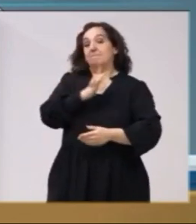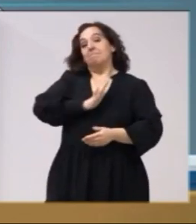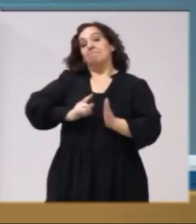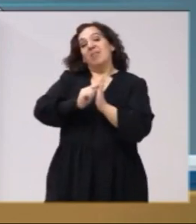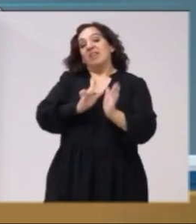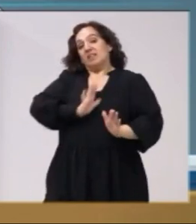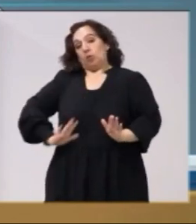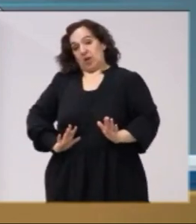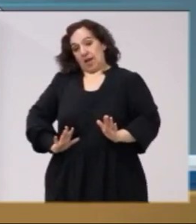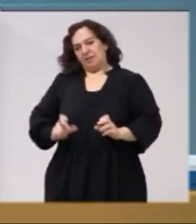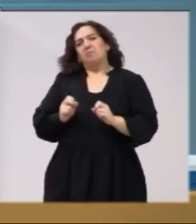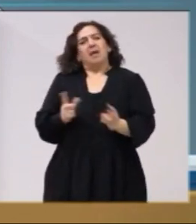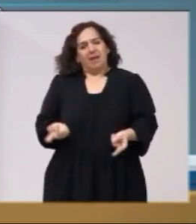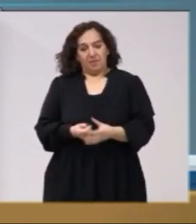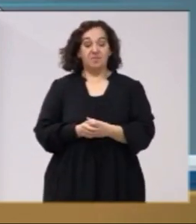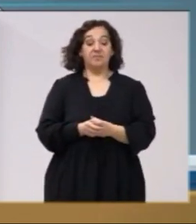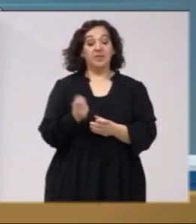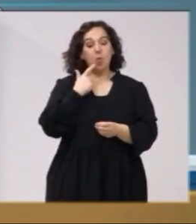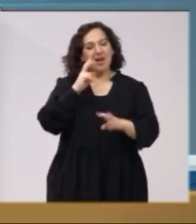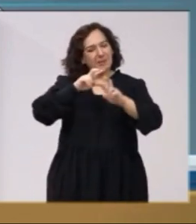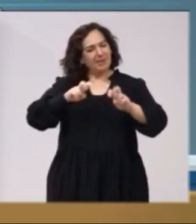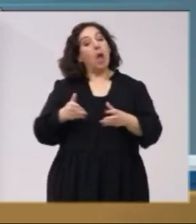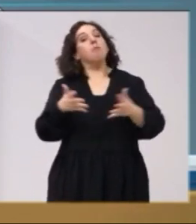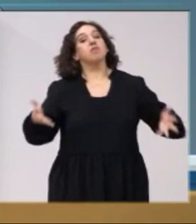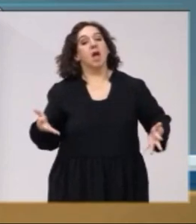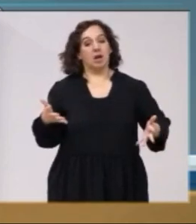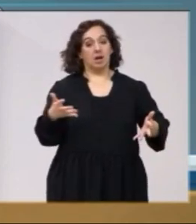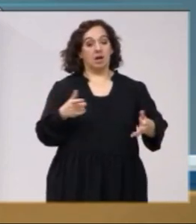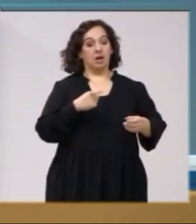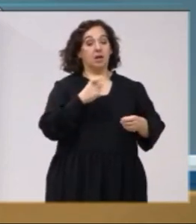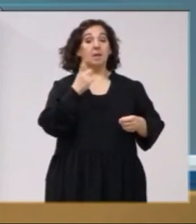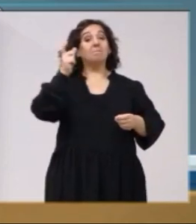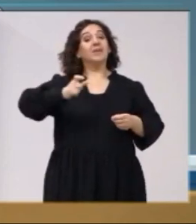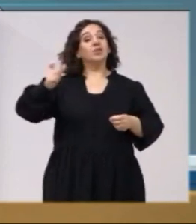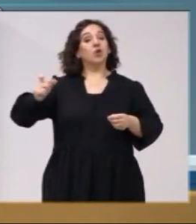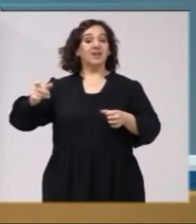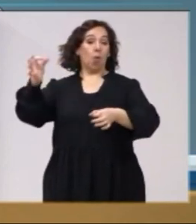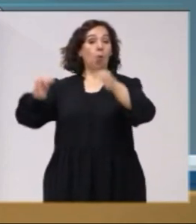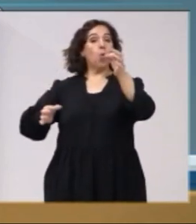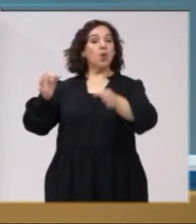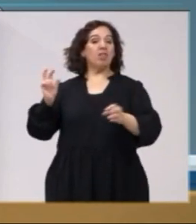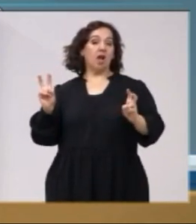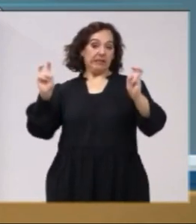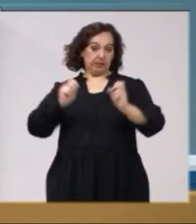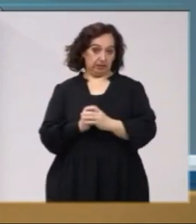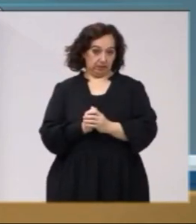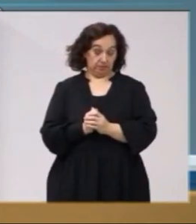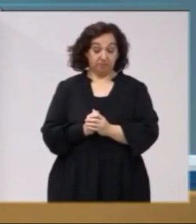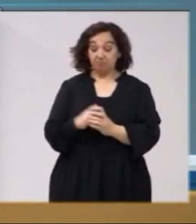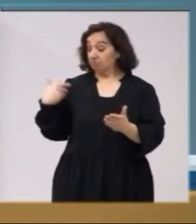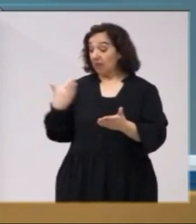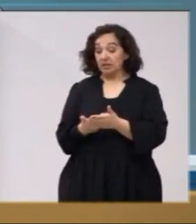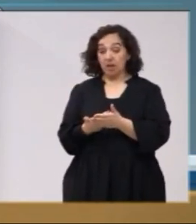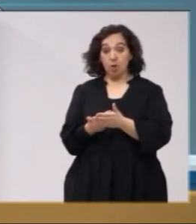para ampliar la investigación a las personas jurídicas. Hasta ahora